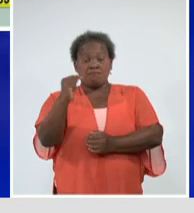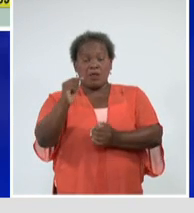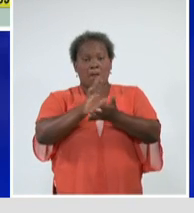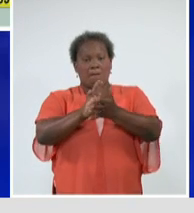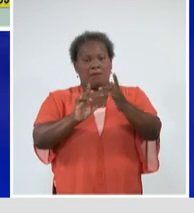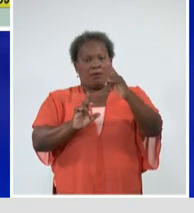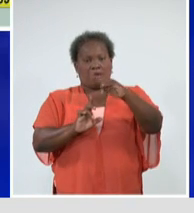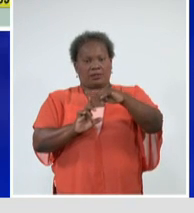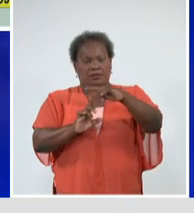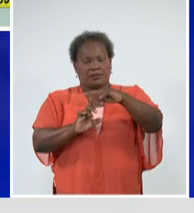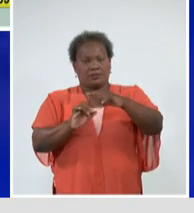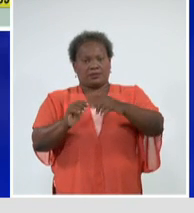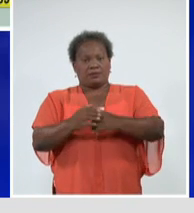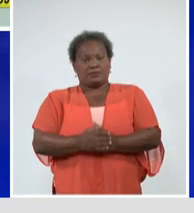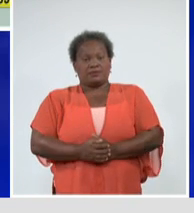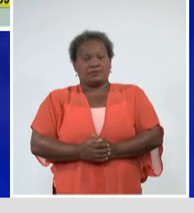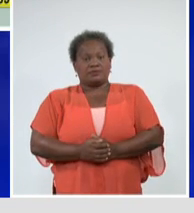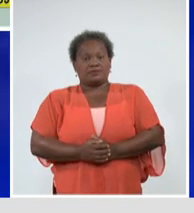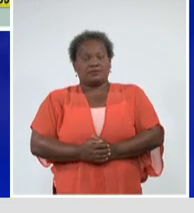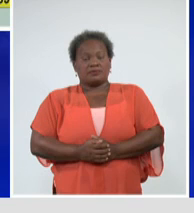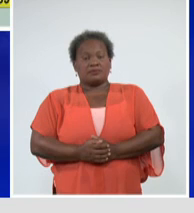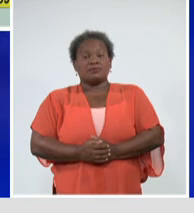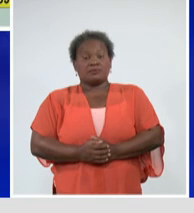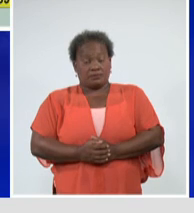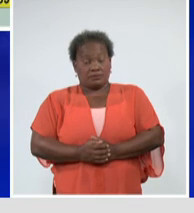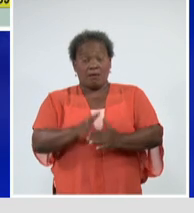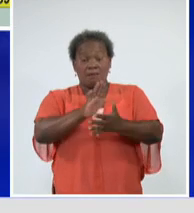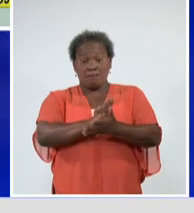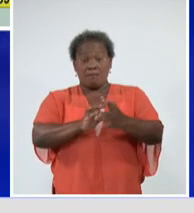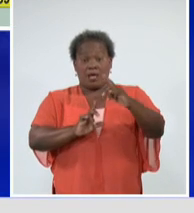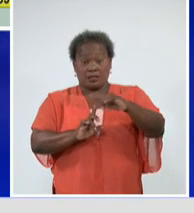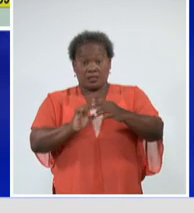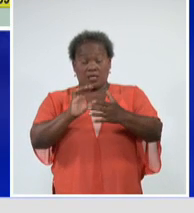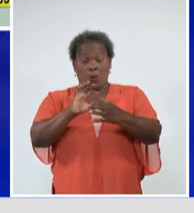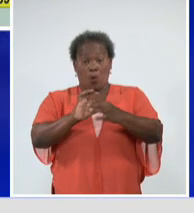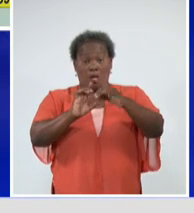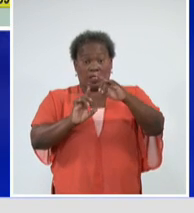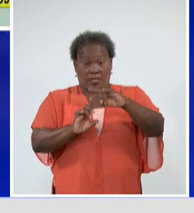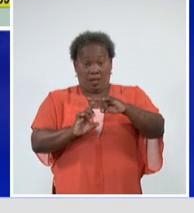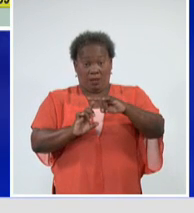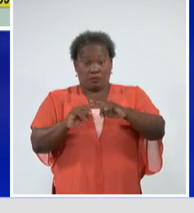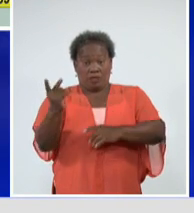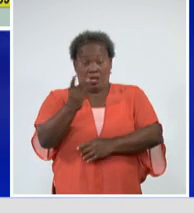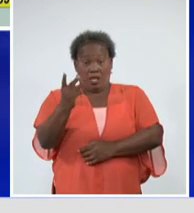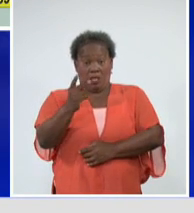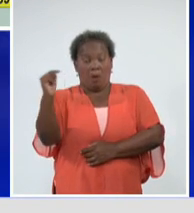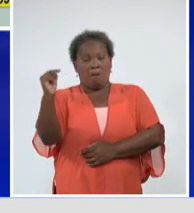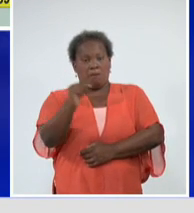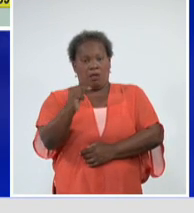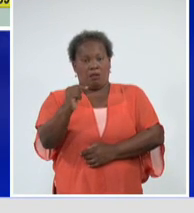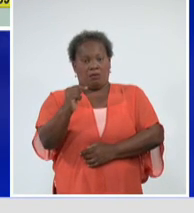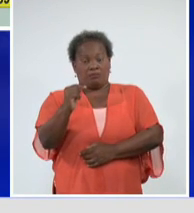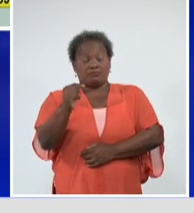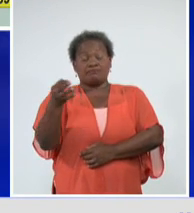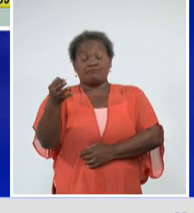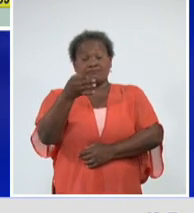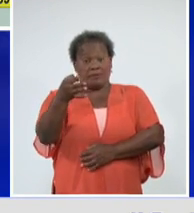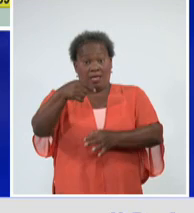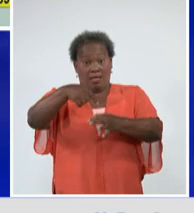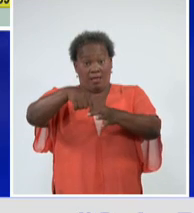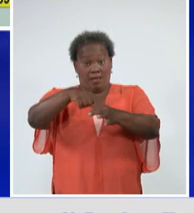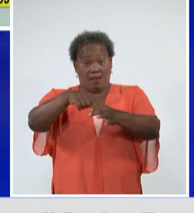pasando en el día de ayer, excepto Matanzas y Guantánamo. Solo el municipio especial Isla de la